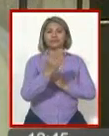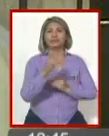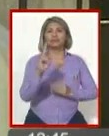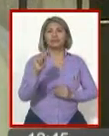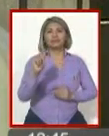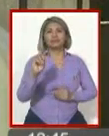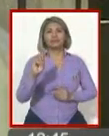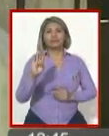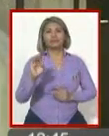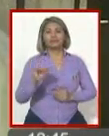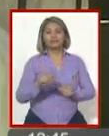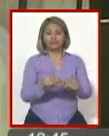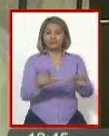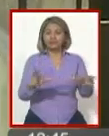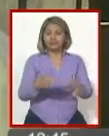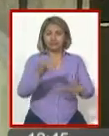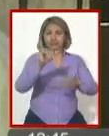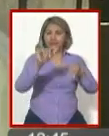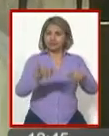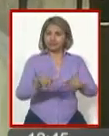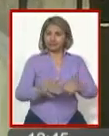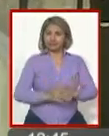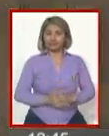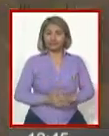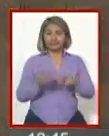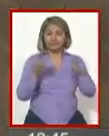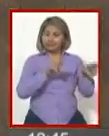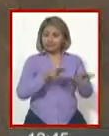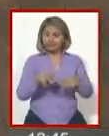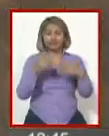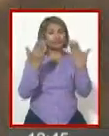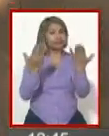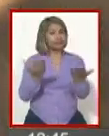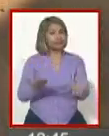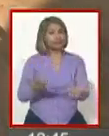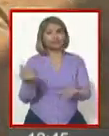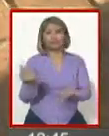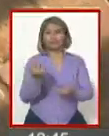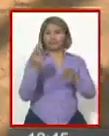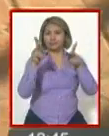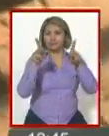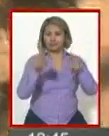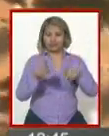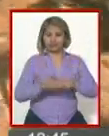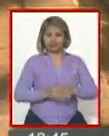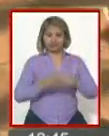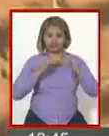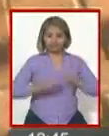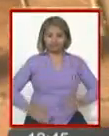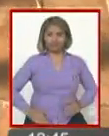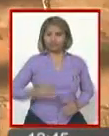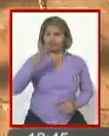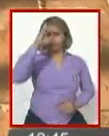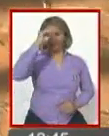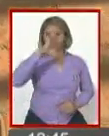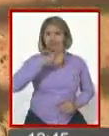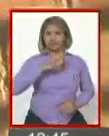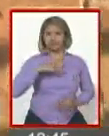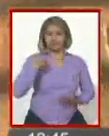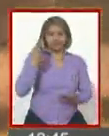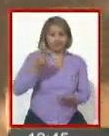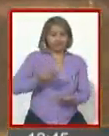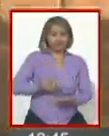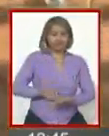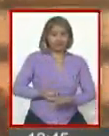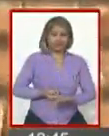Urbó. En el lugar verificó la existencia y presencia de un cadáver en el